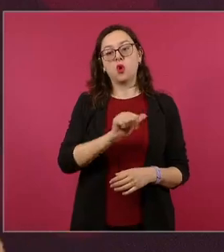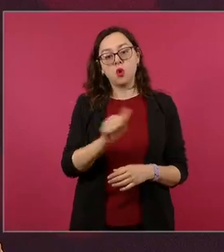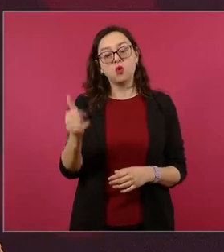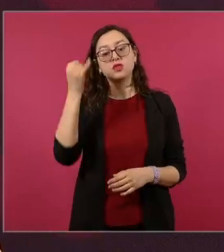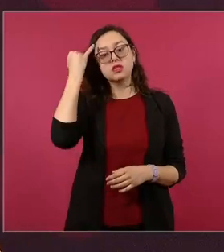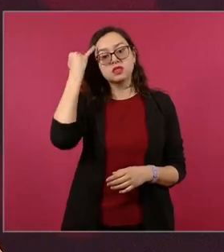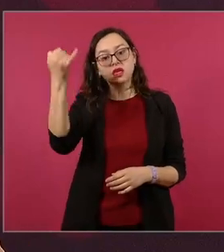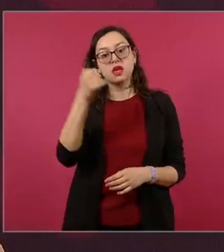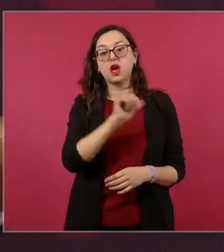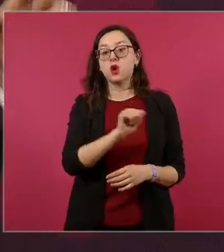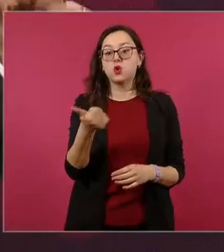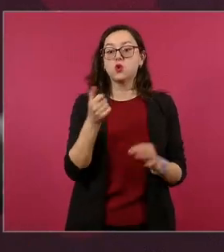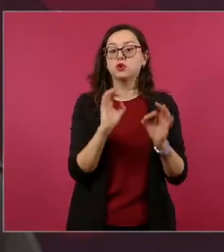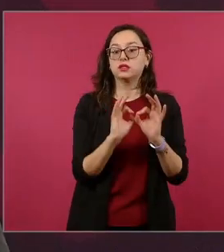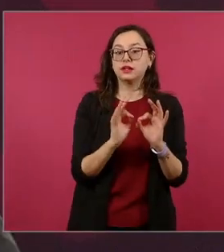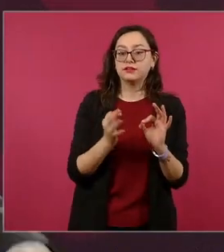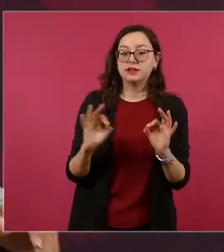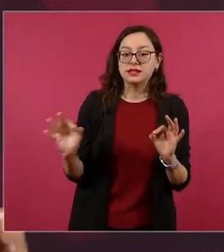el que